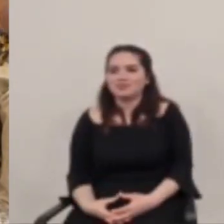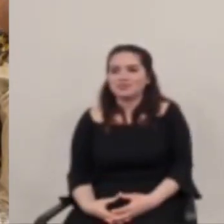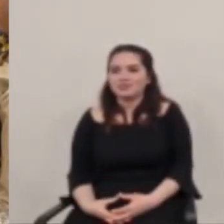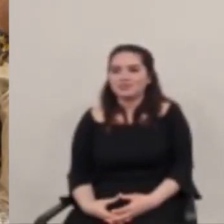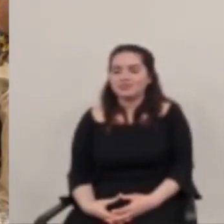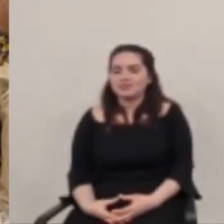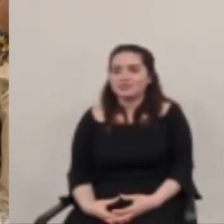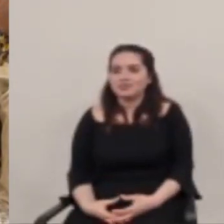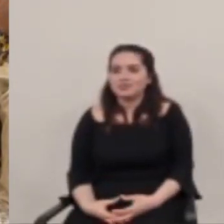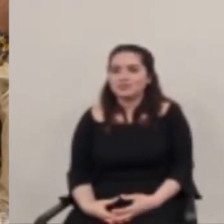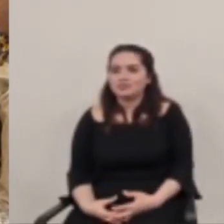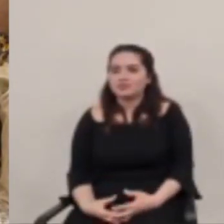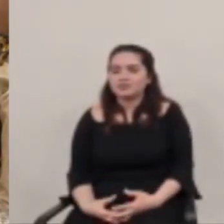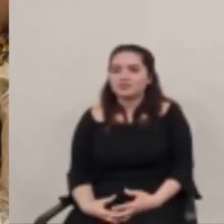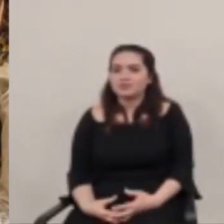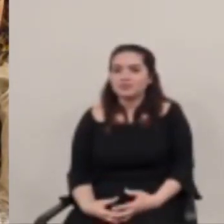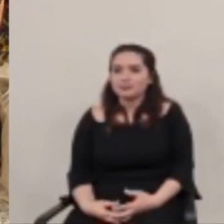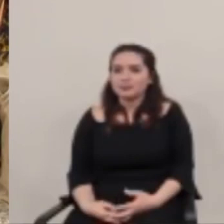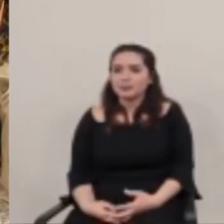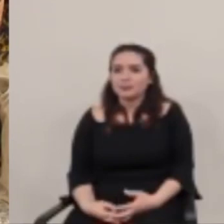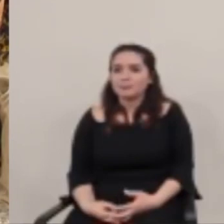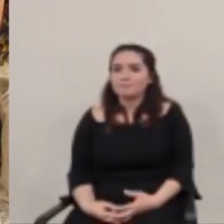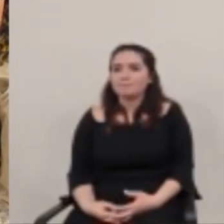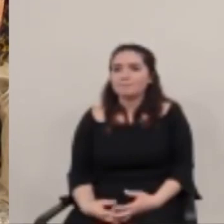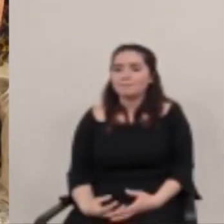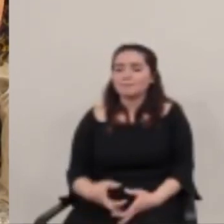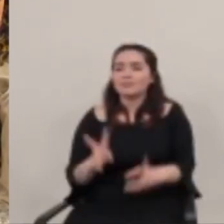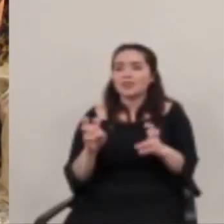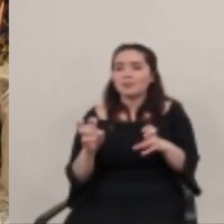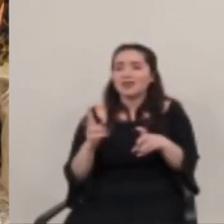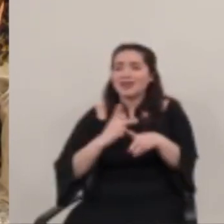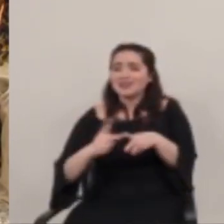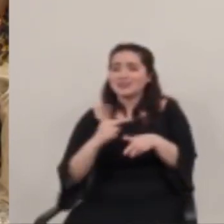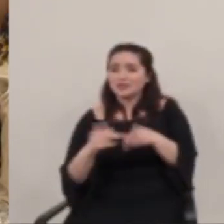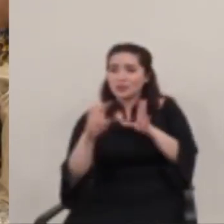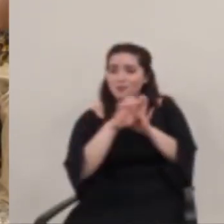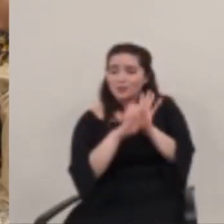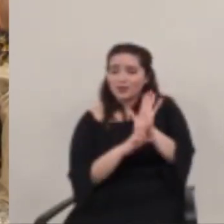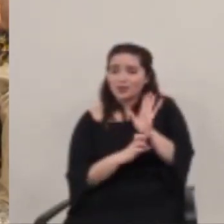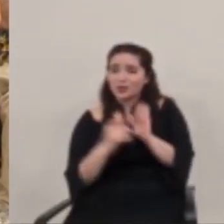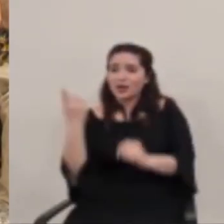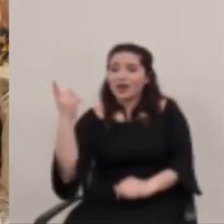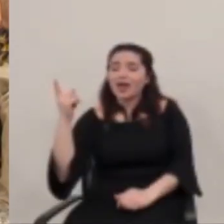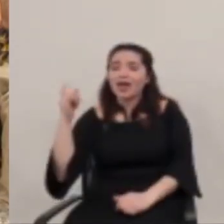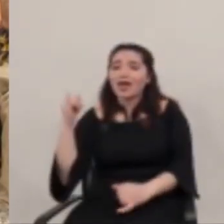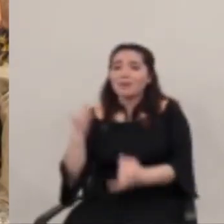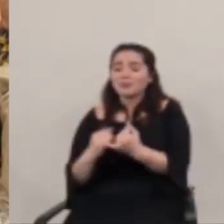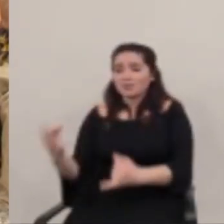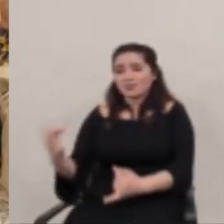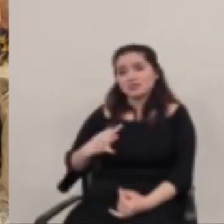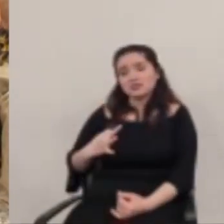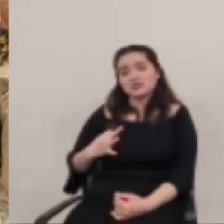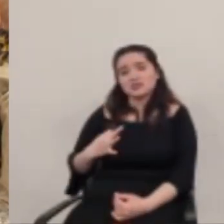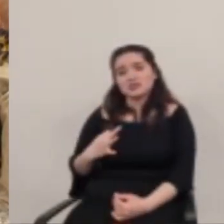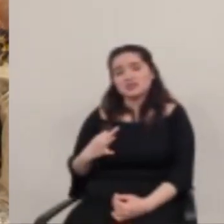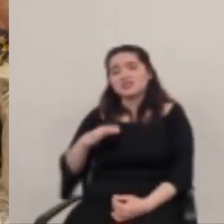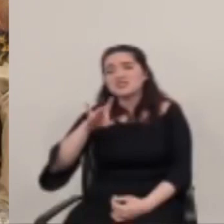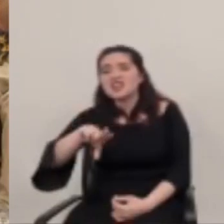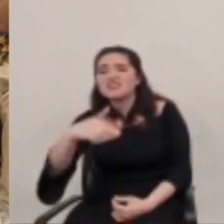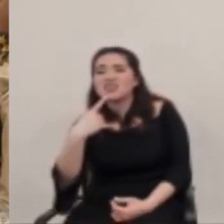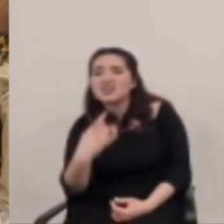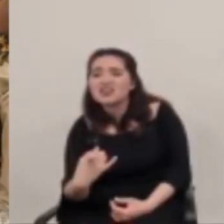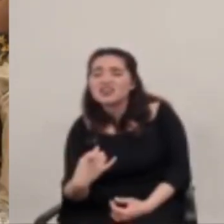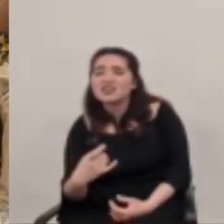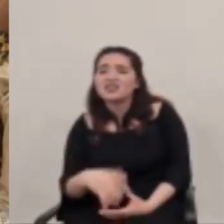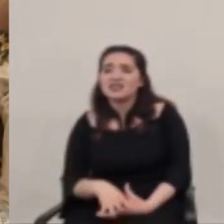Y entre medio de la realización del proyecto, una de ellas me dice, ¿sabes qué? Ya me molesta